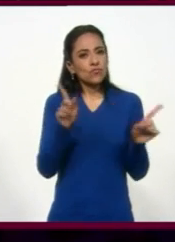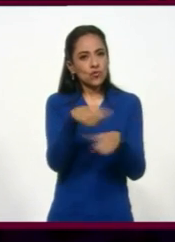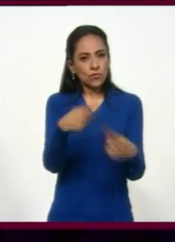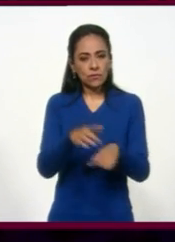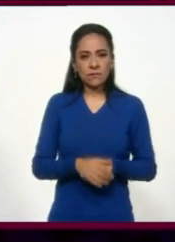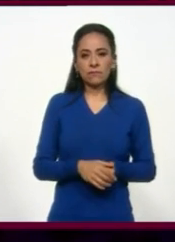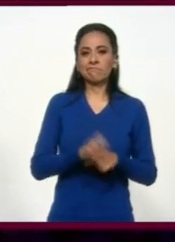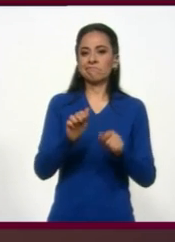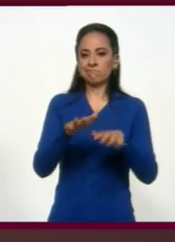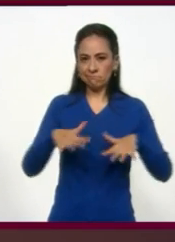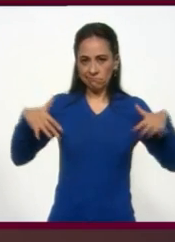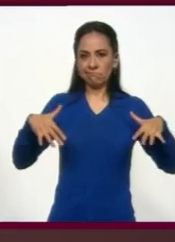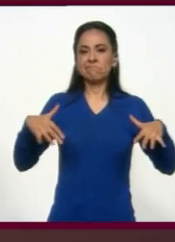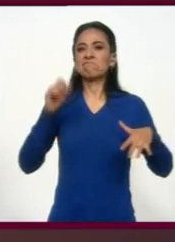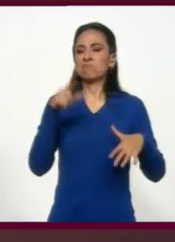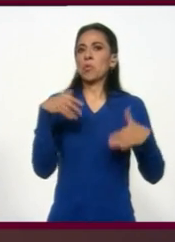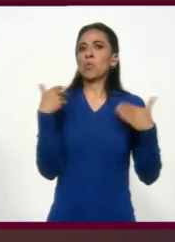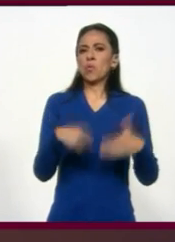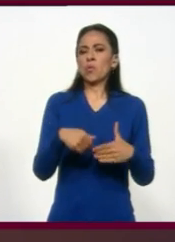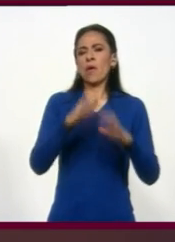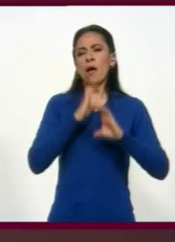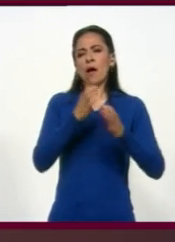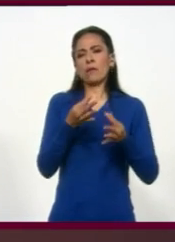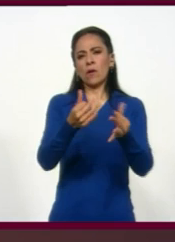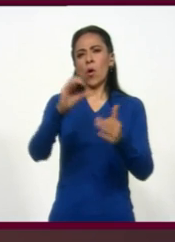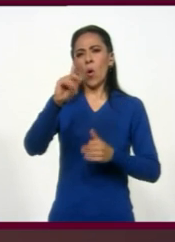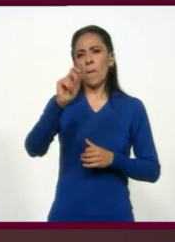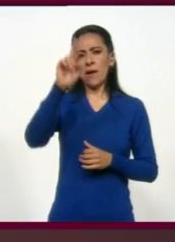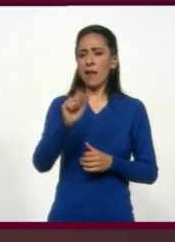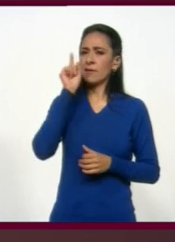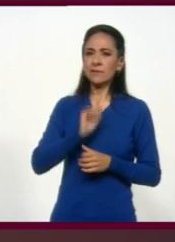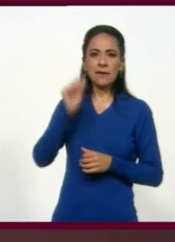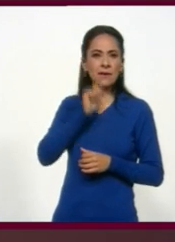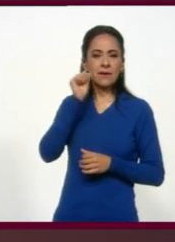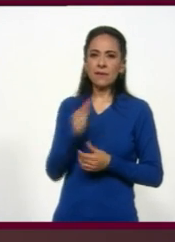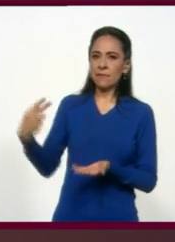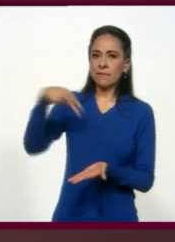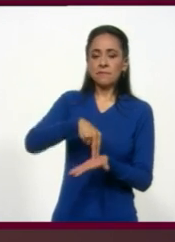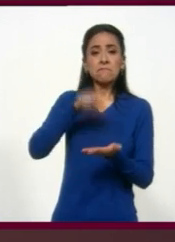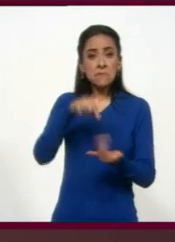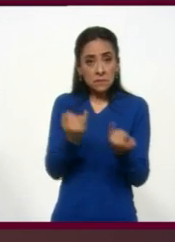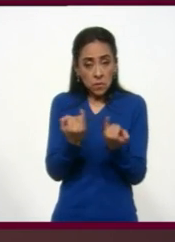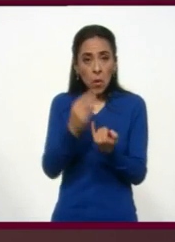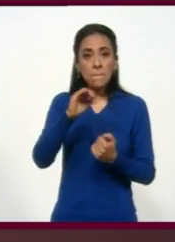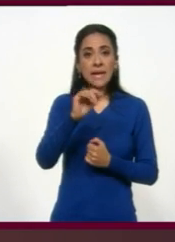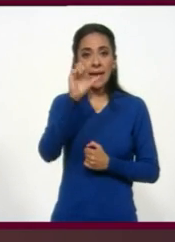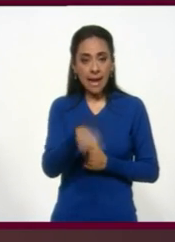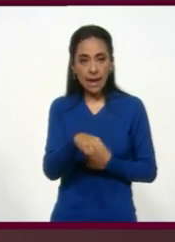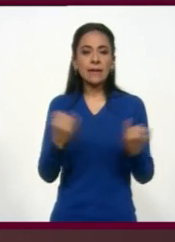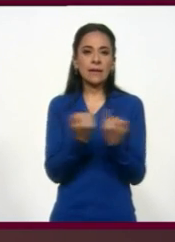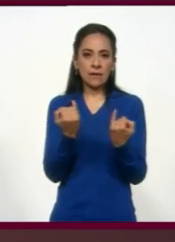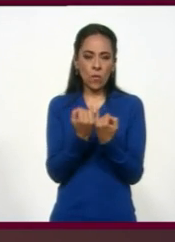todo escenario de prestigio en el ámbito operístico ha acogido su canto lo mismo la scala de milán el metropolitan opera